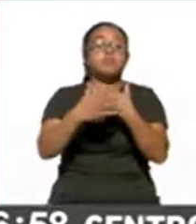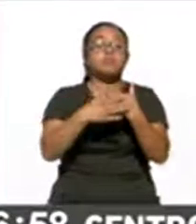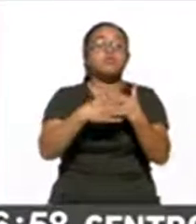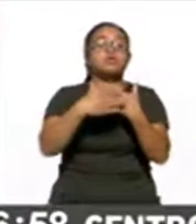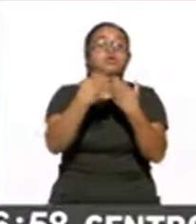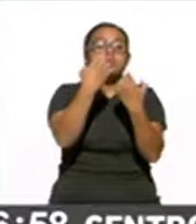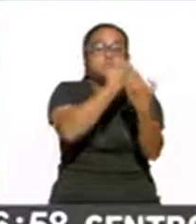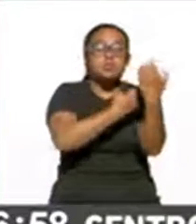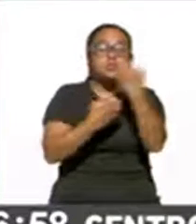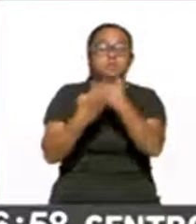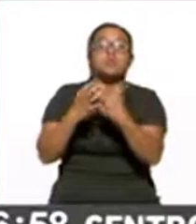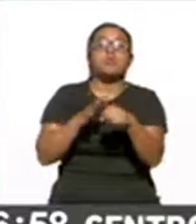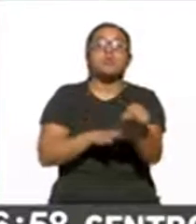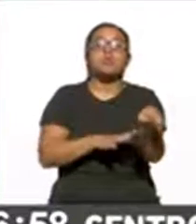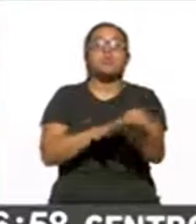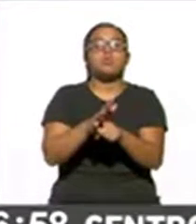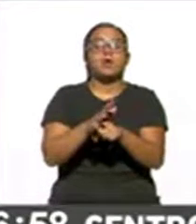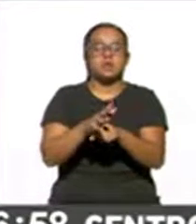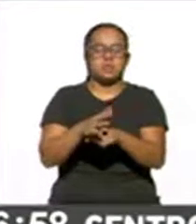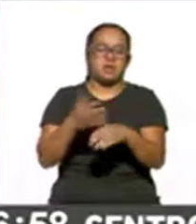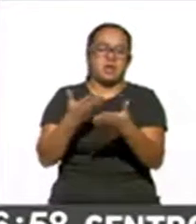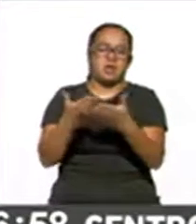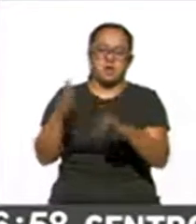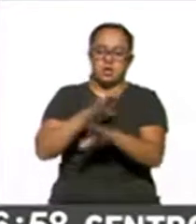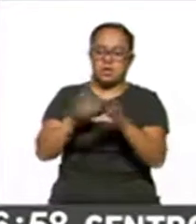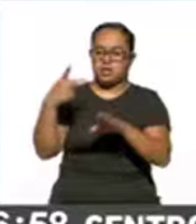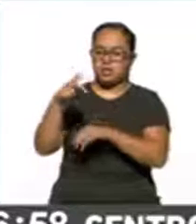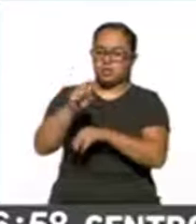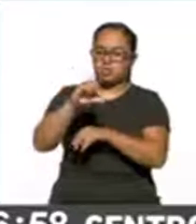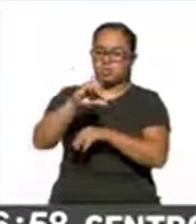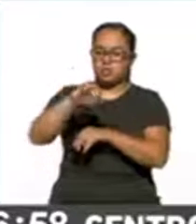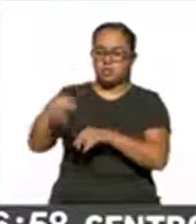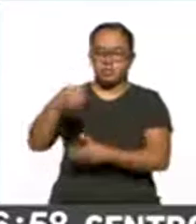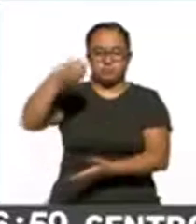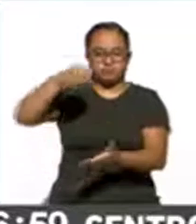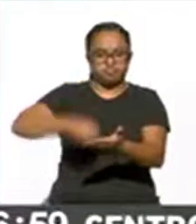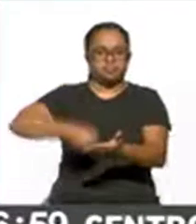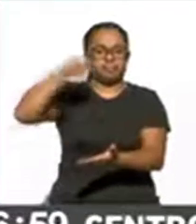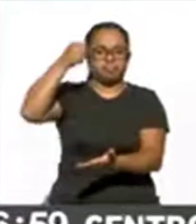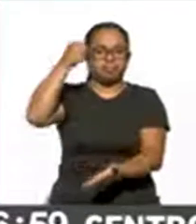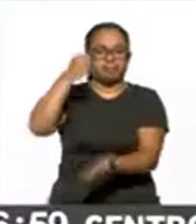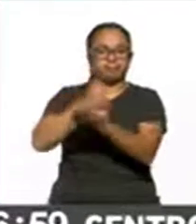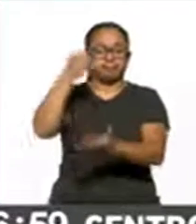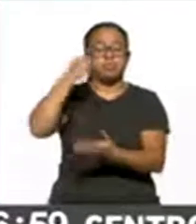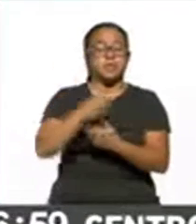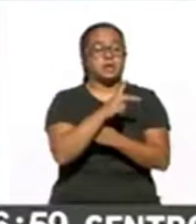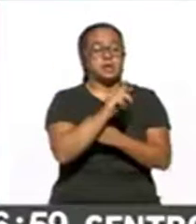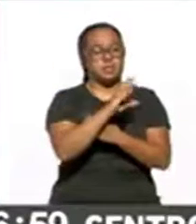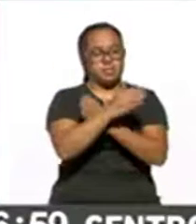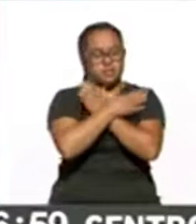estudio al que le den seguimiento ahora con el fallo de la Corte, si nos mantenemos en esta línea. Paco,